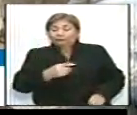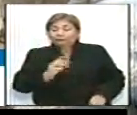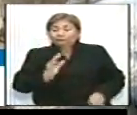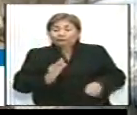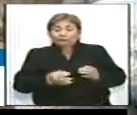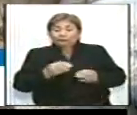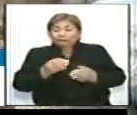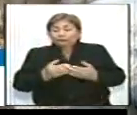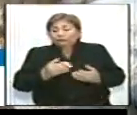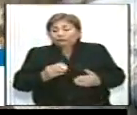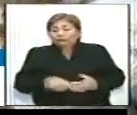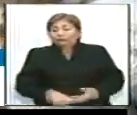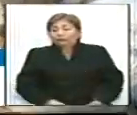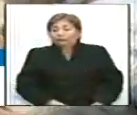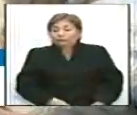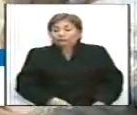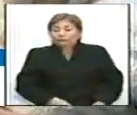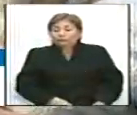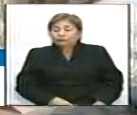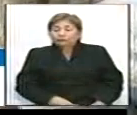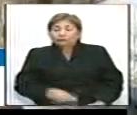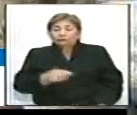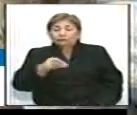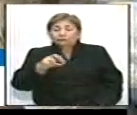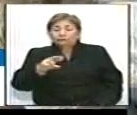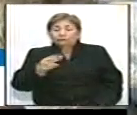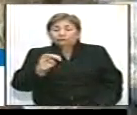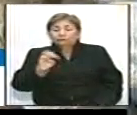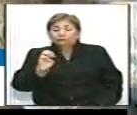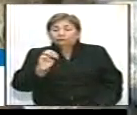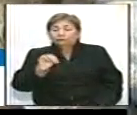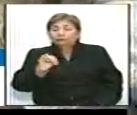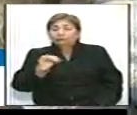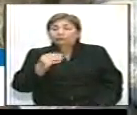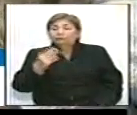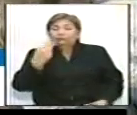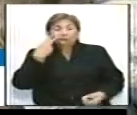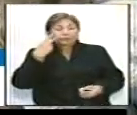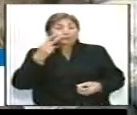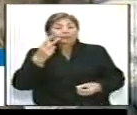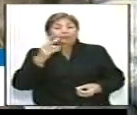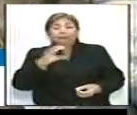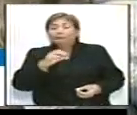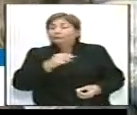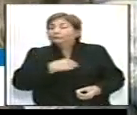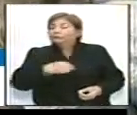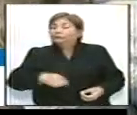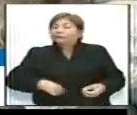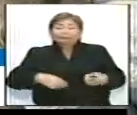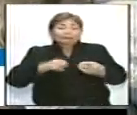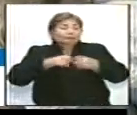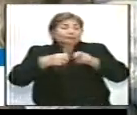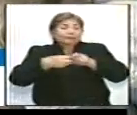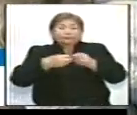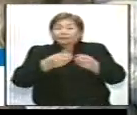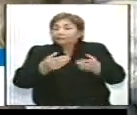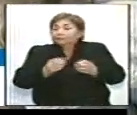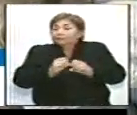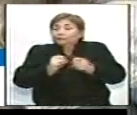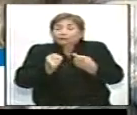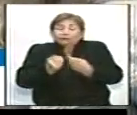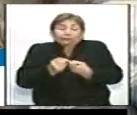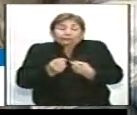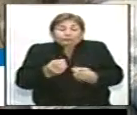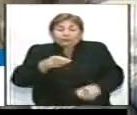fuera factible que pueda venir el premier, mínimamente debe venir el viceministerio de Conflictos Sociales, que depende de